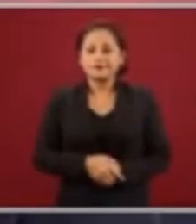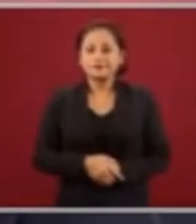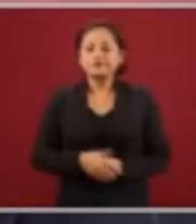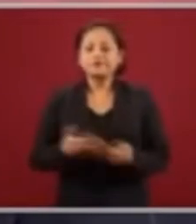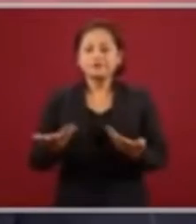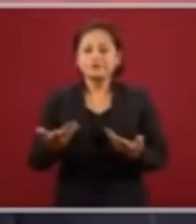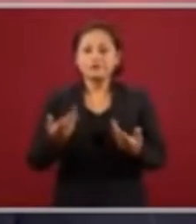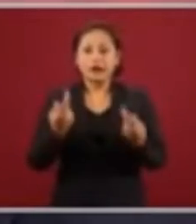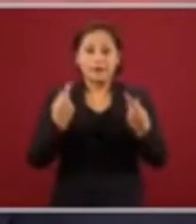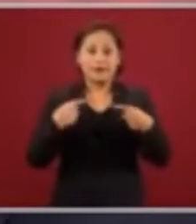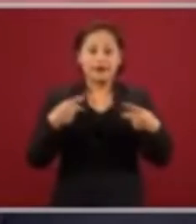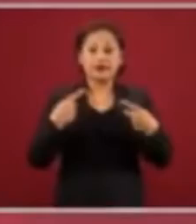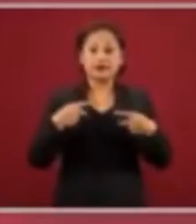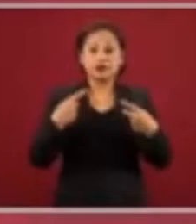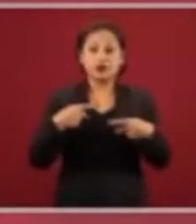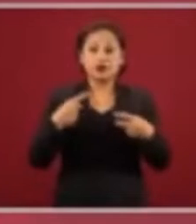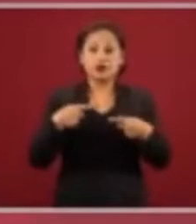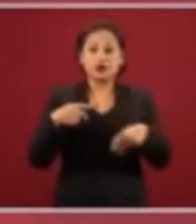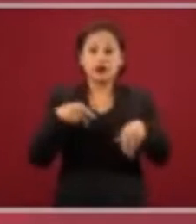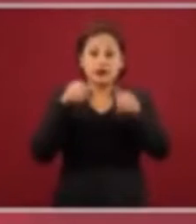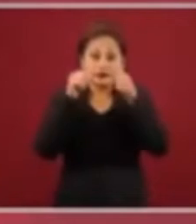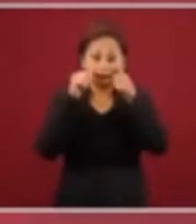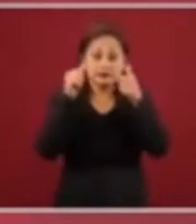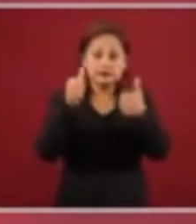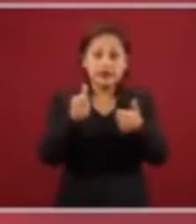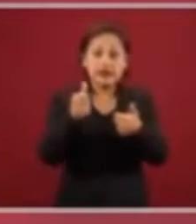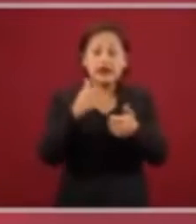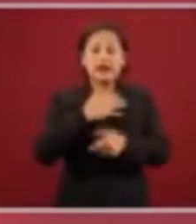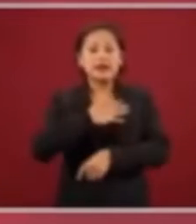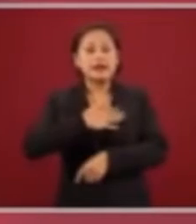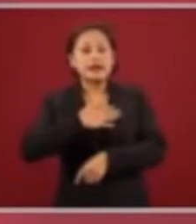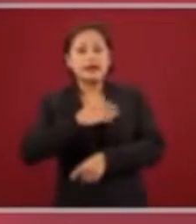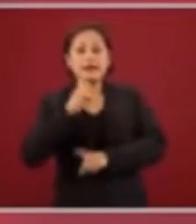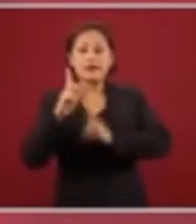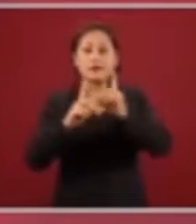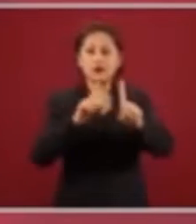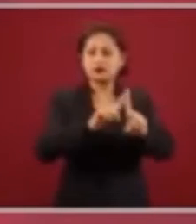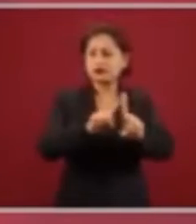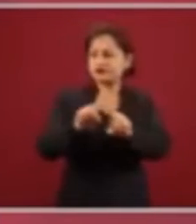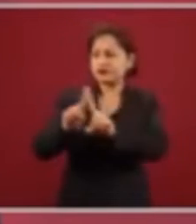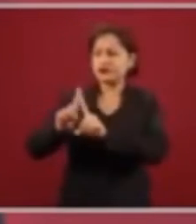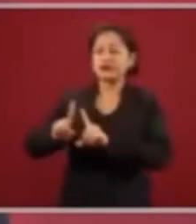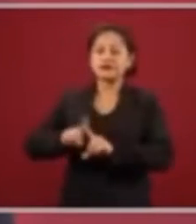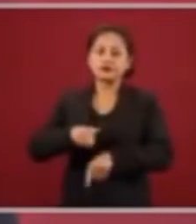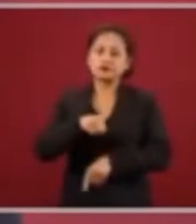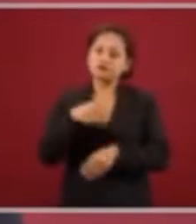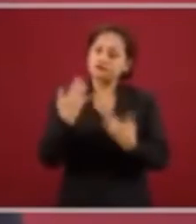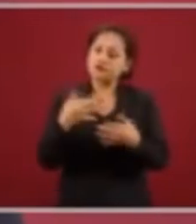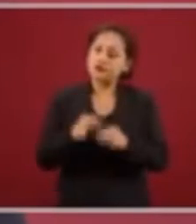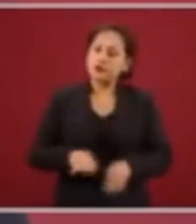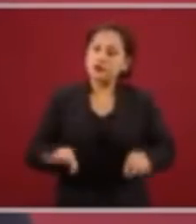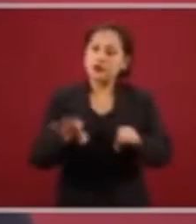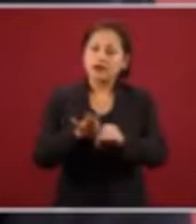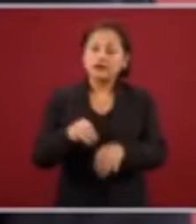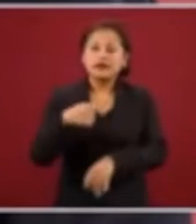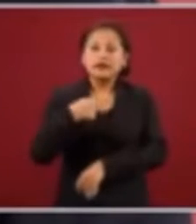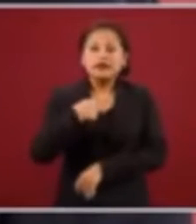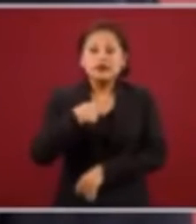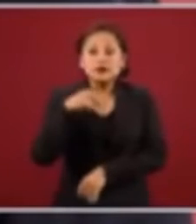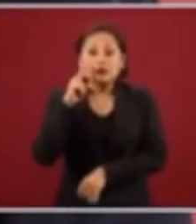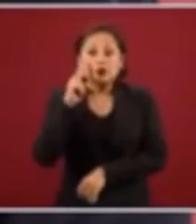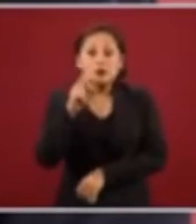afición por los deportes, por todos los deportes. No pude ver el juego